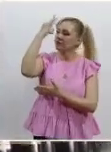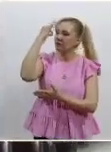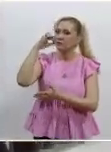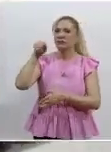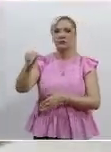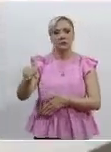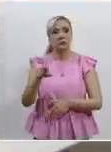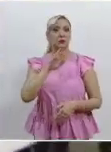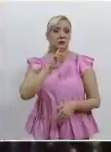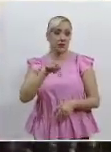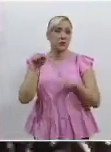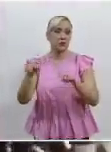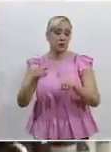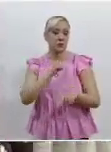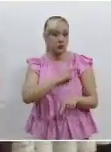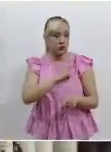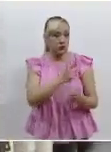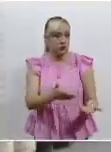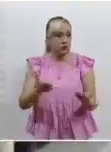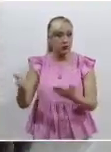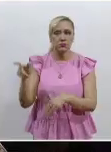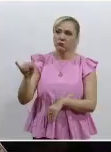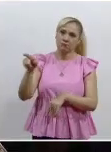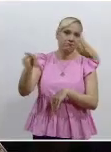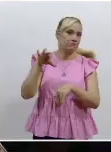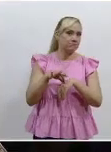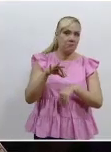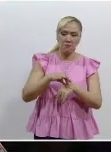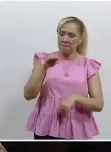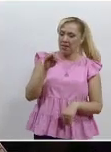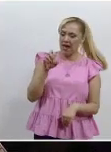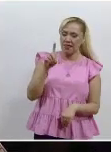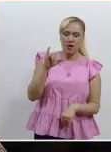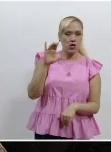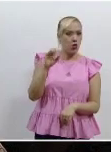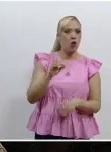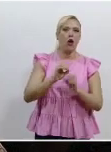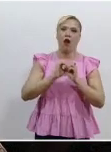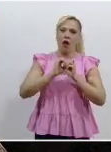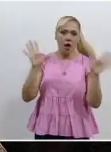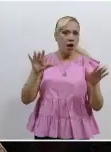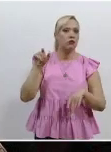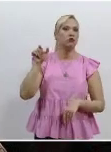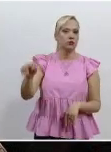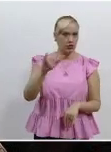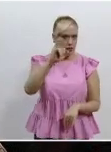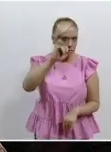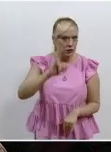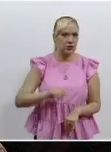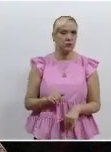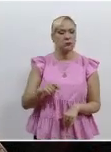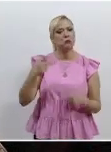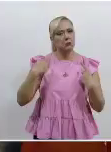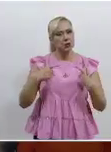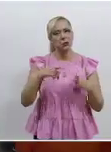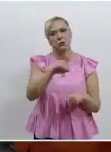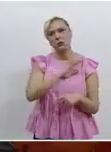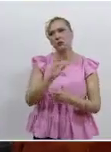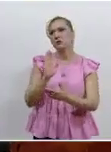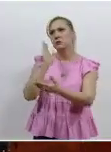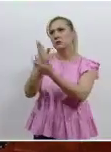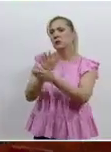un ámbito medicinal complementario que se rige por sus propias reglas y cuya existencia permite que las personas acudan a aquel sistema de